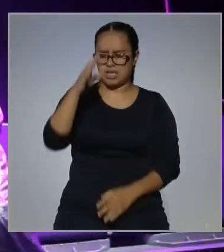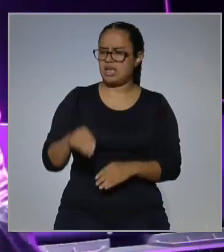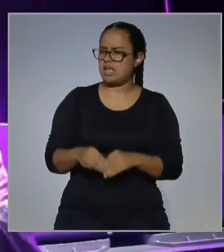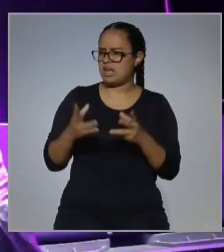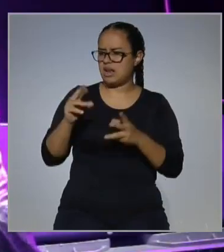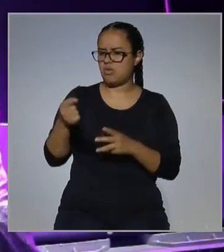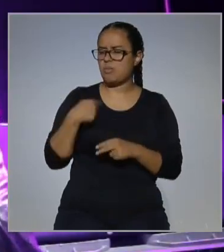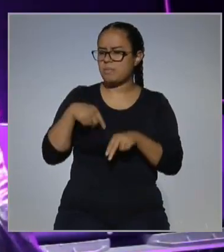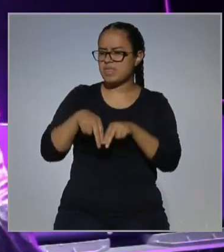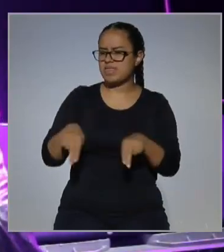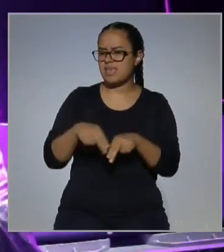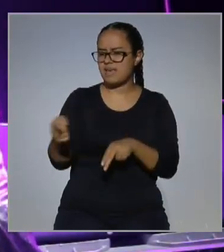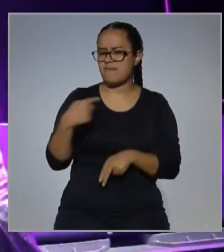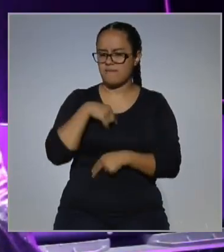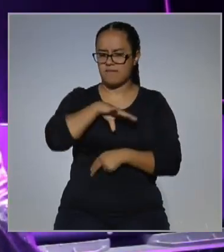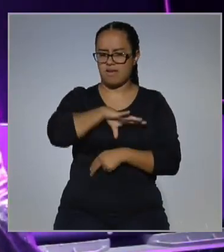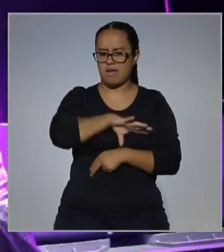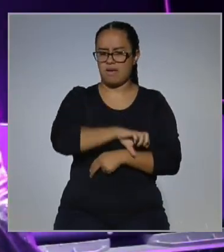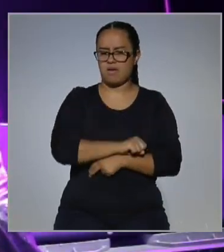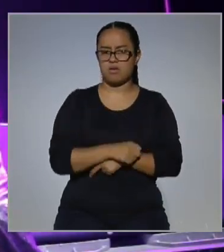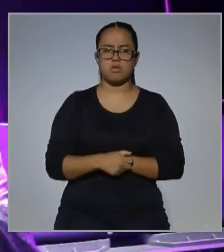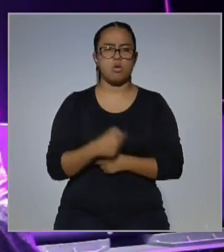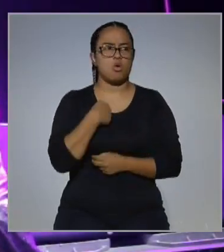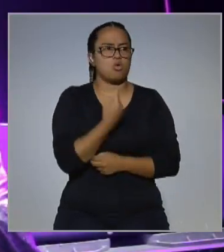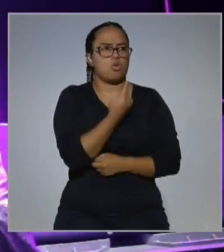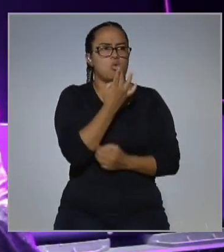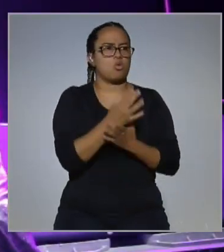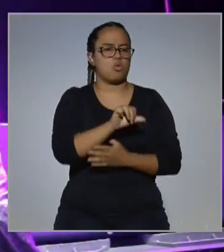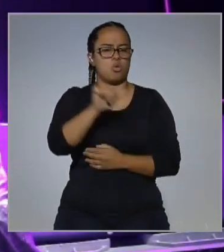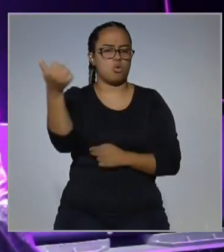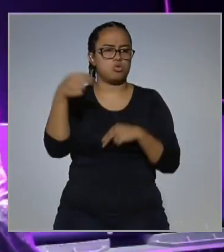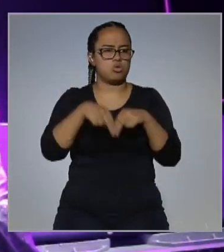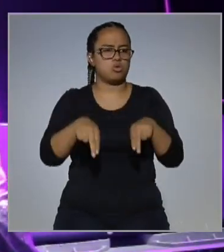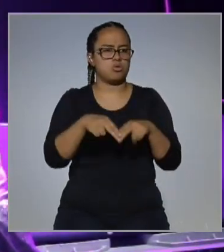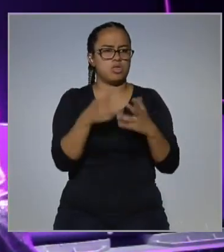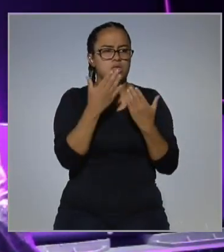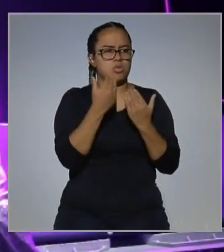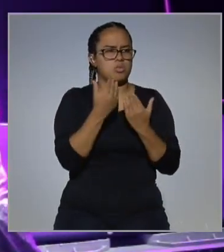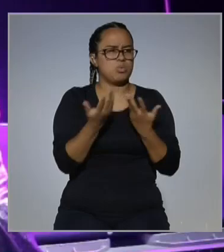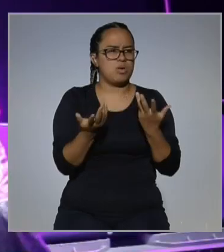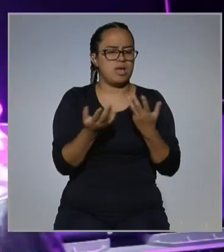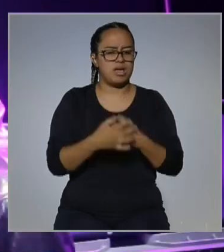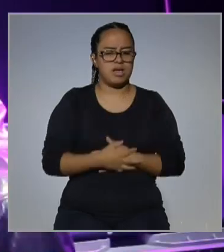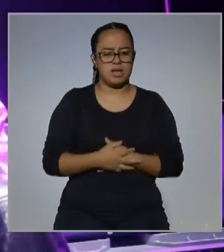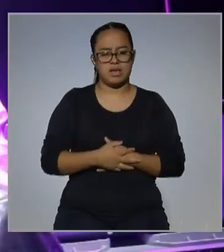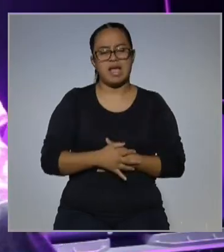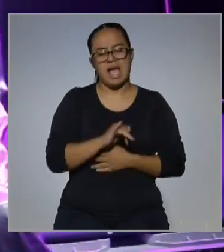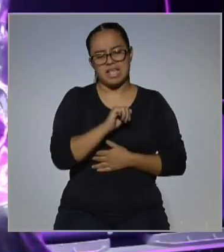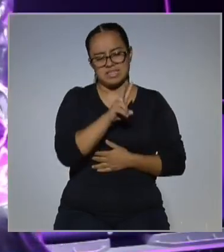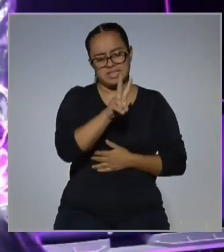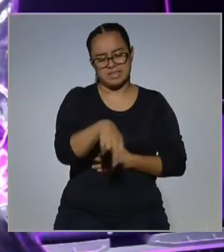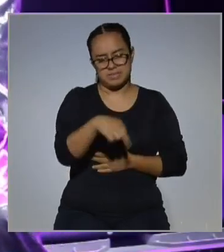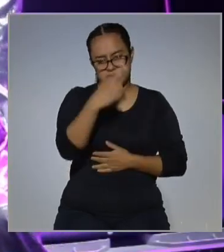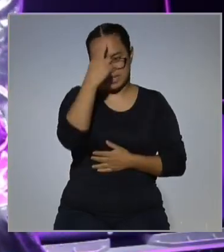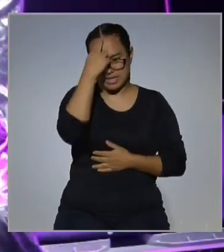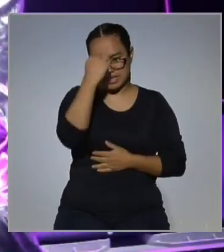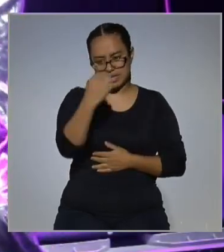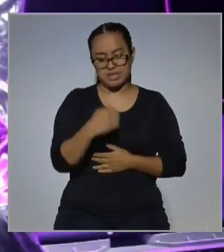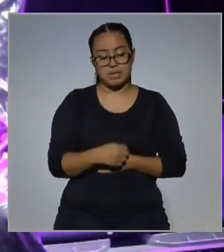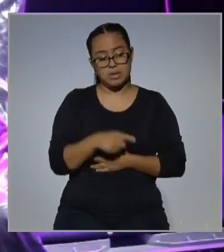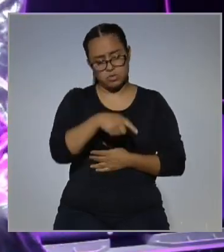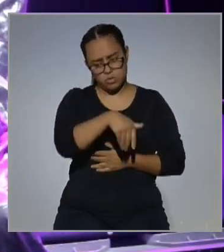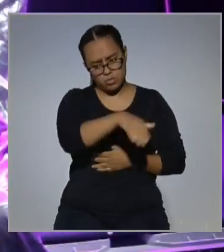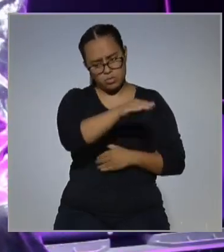¡Si eres mi nieto favorito! Pero si yo soy el único nieto que tiene. Es verdad. Ve a